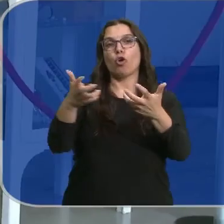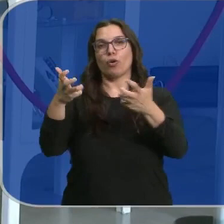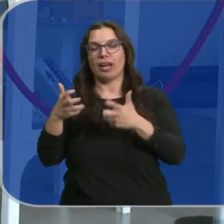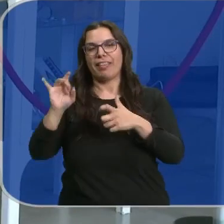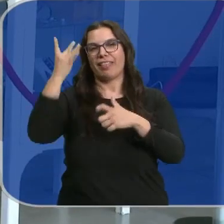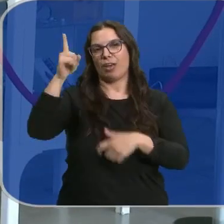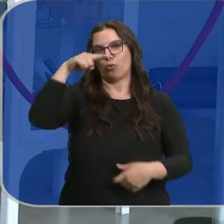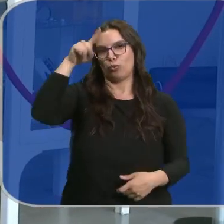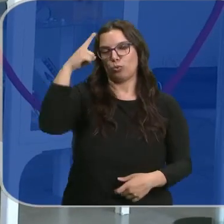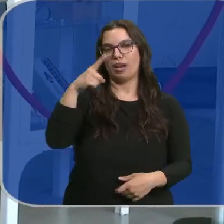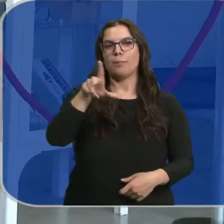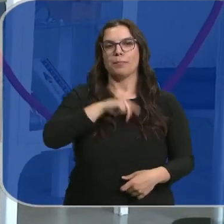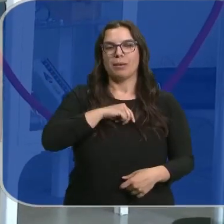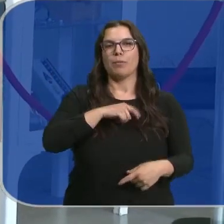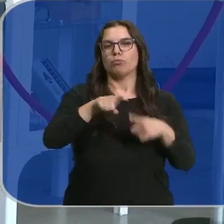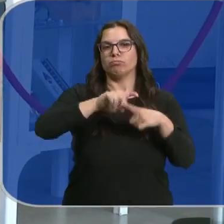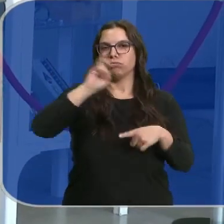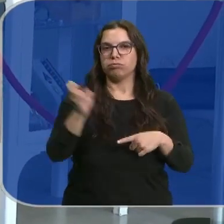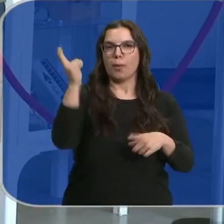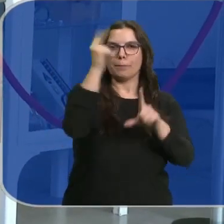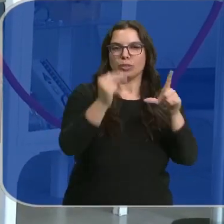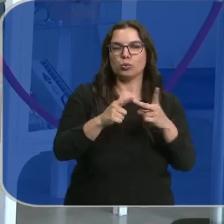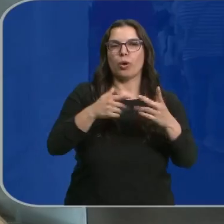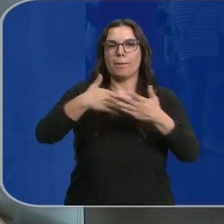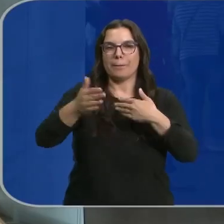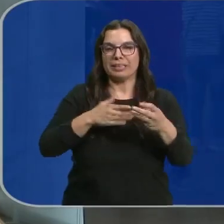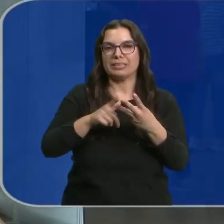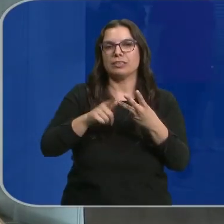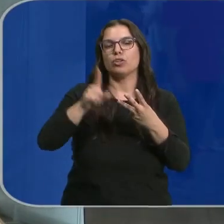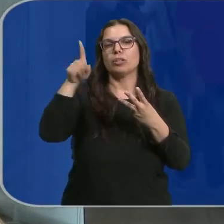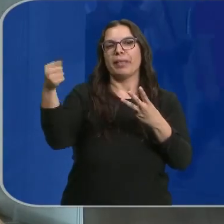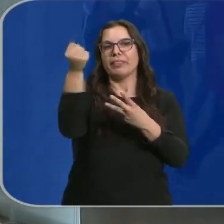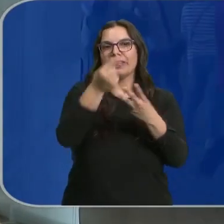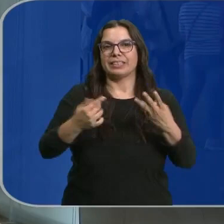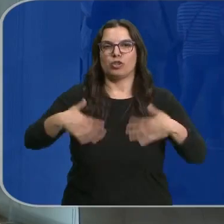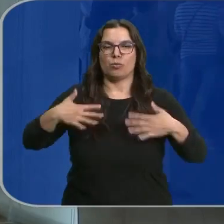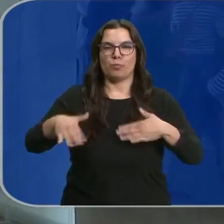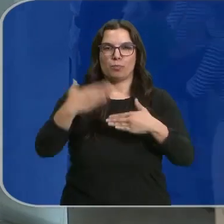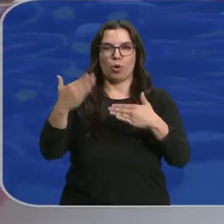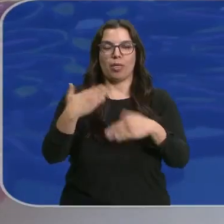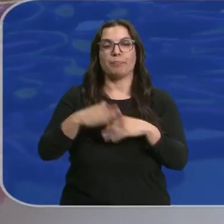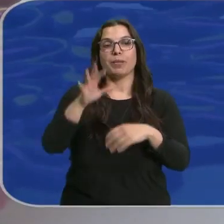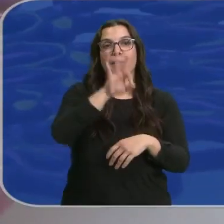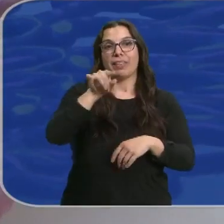esta iniciativa cultural que premia disciplinas como la pintura, las artes plásticas o los diseños de moda.